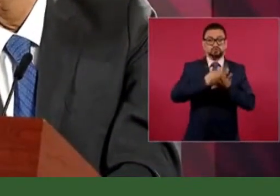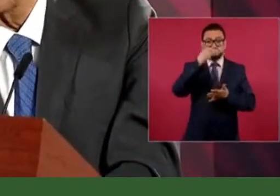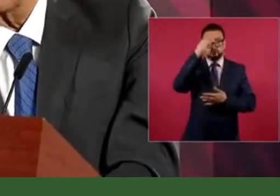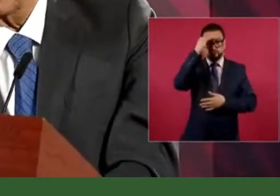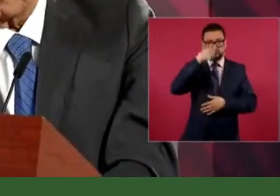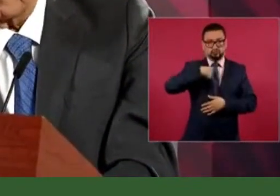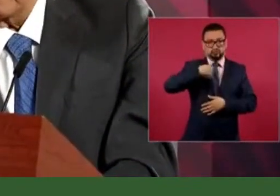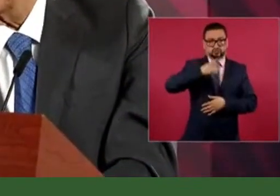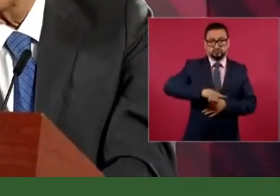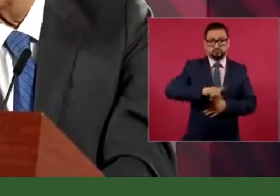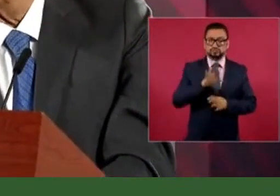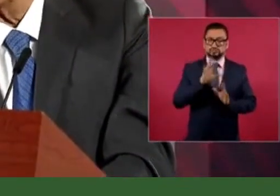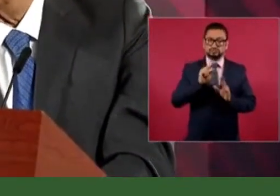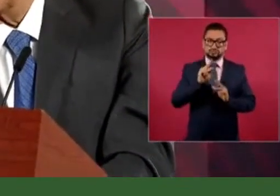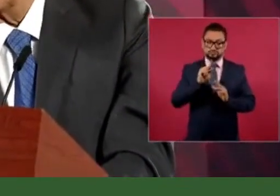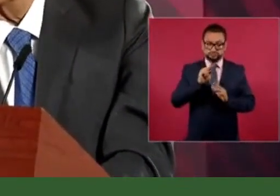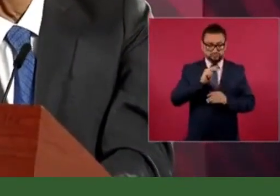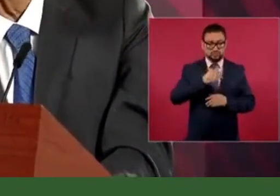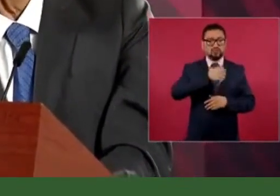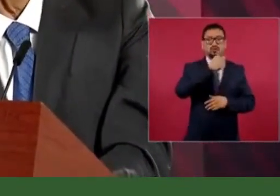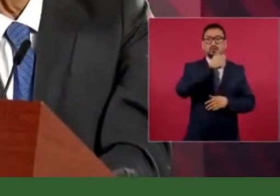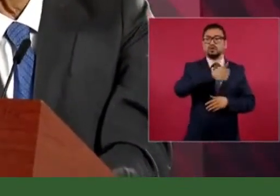hay que garantizar el derecho a disentir